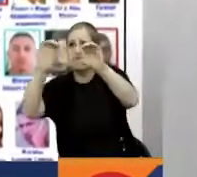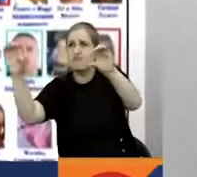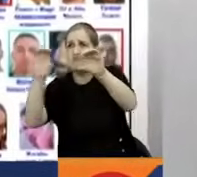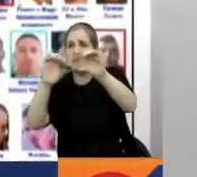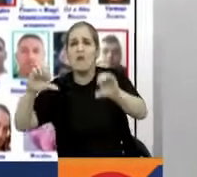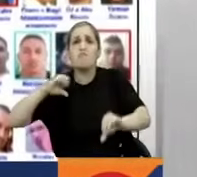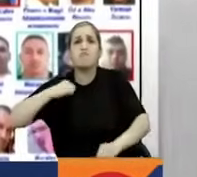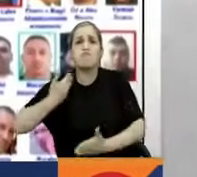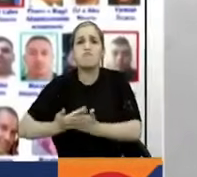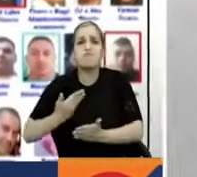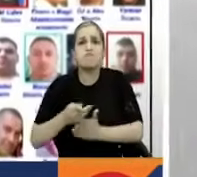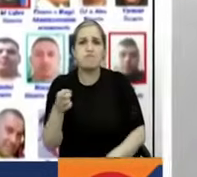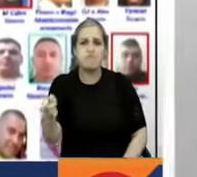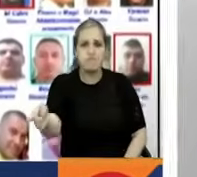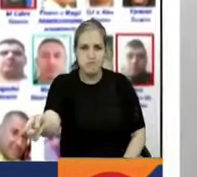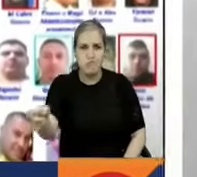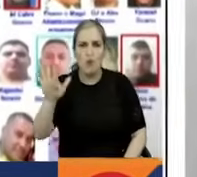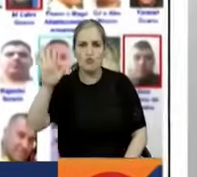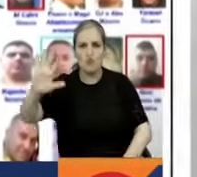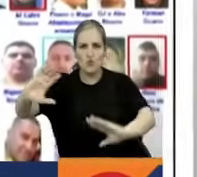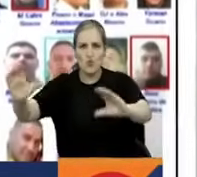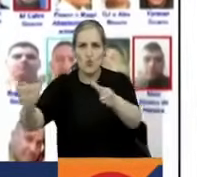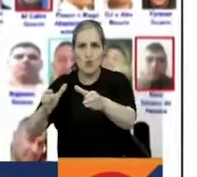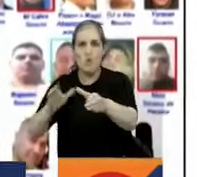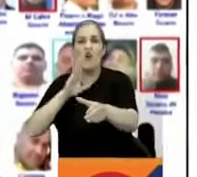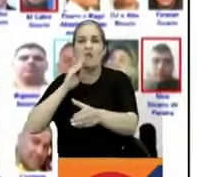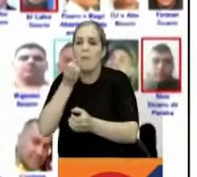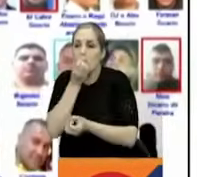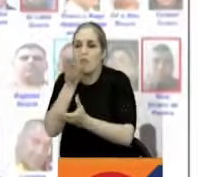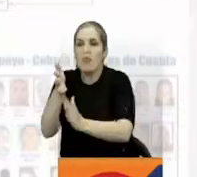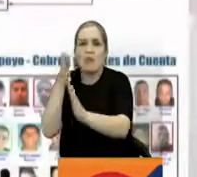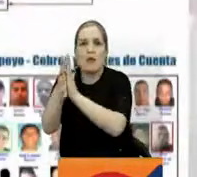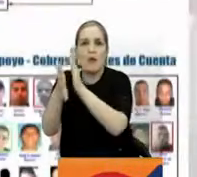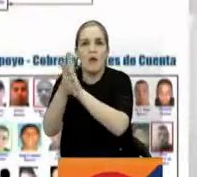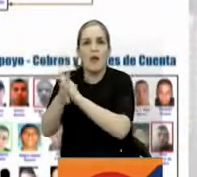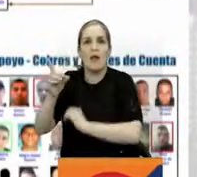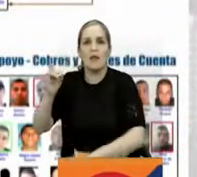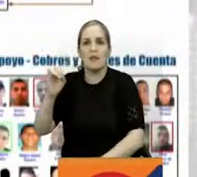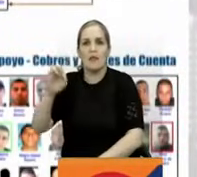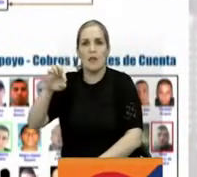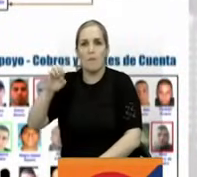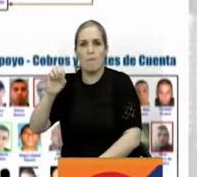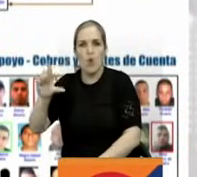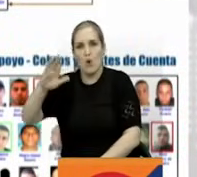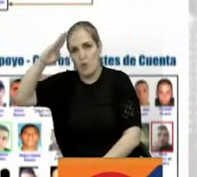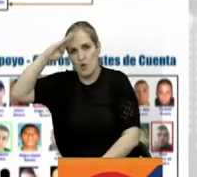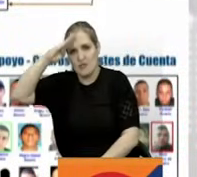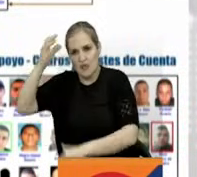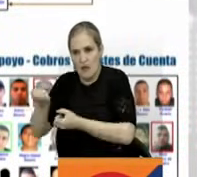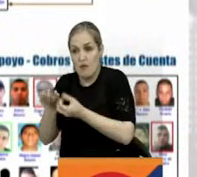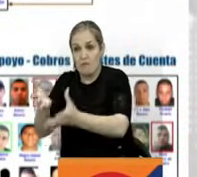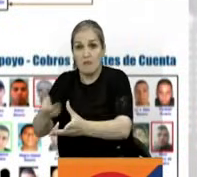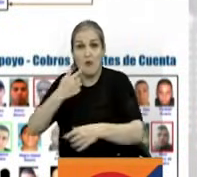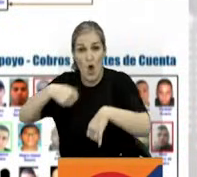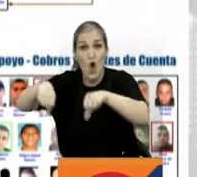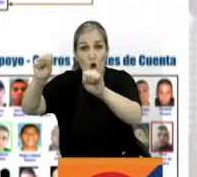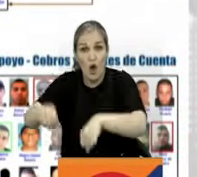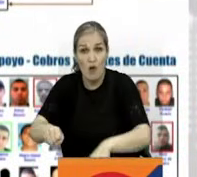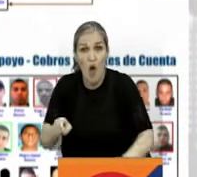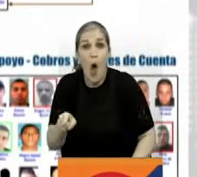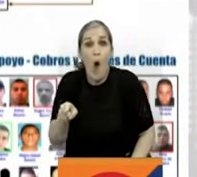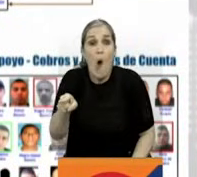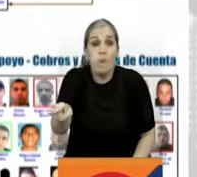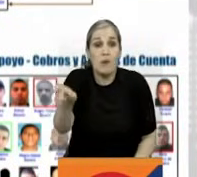de la Dirección de Inteligencia de la Policía, DIPOL, el cual confirmaba que César Augusto